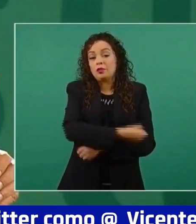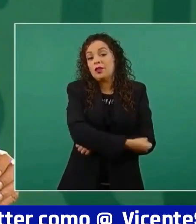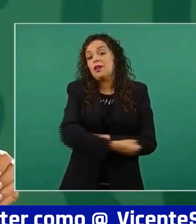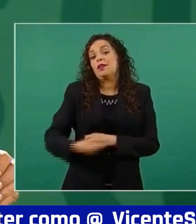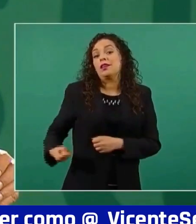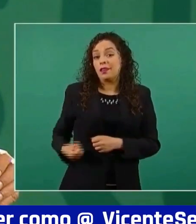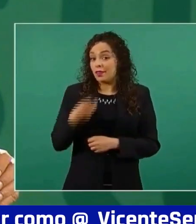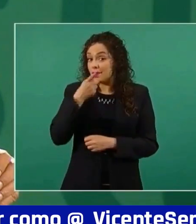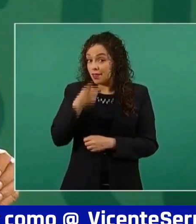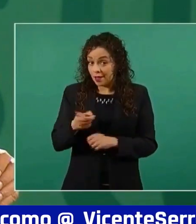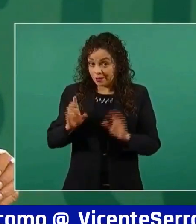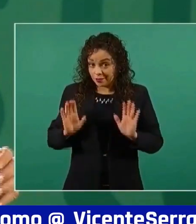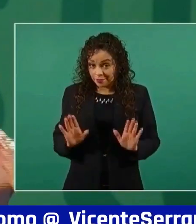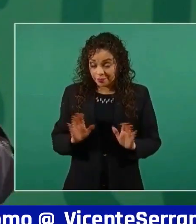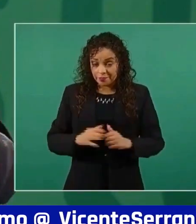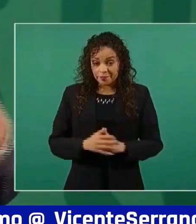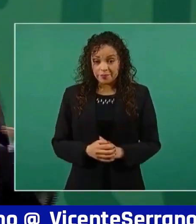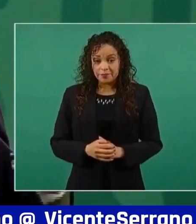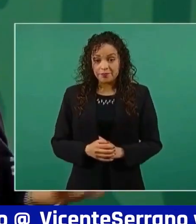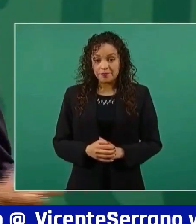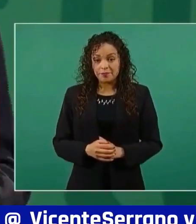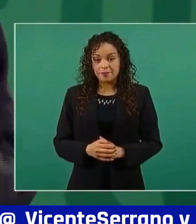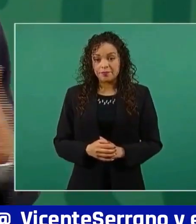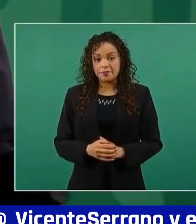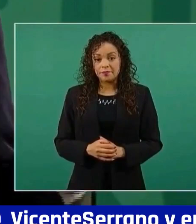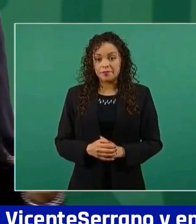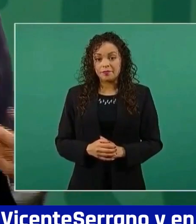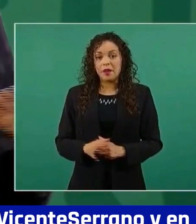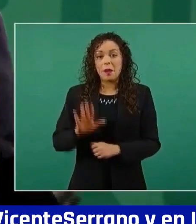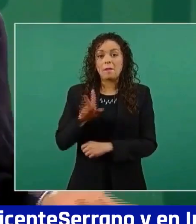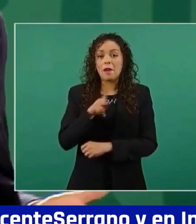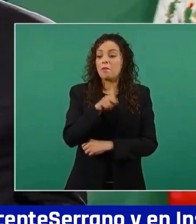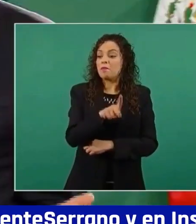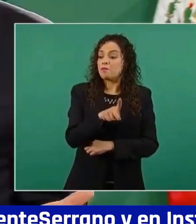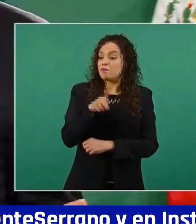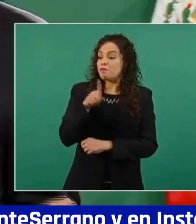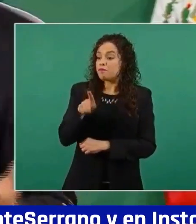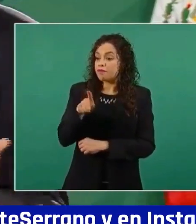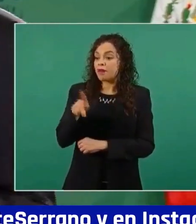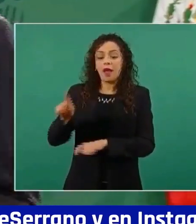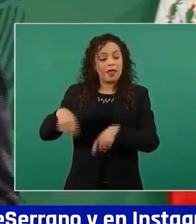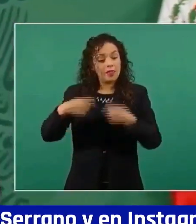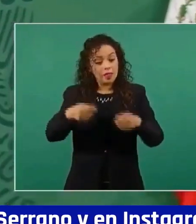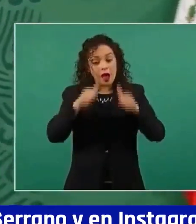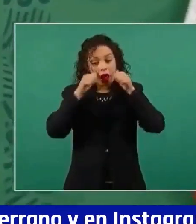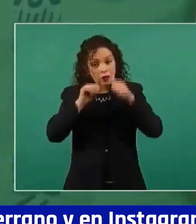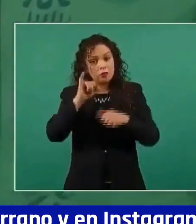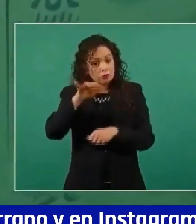hemos hablado también de cómo, para simular de que se atendía al pueblo, creaban